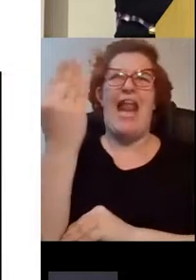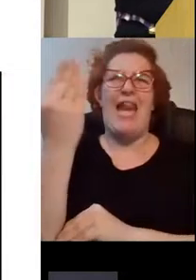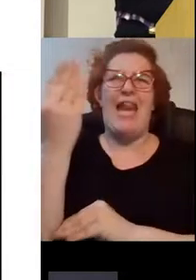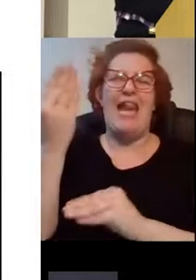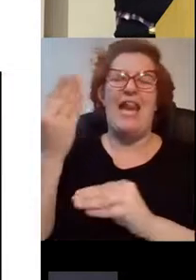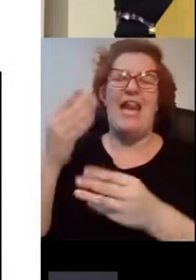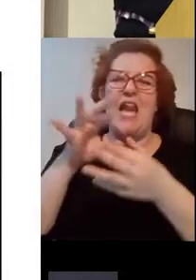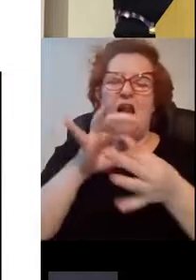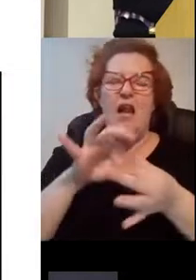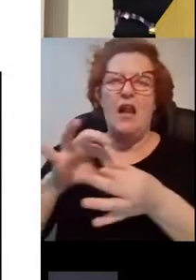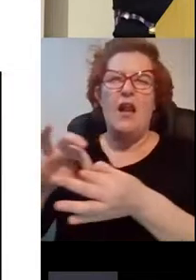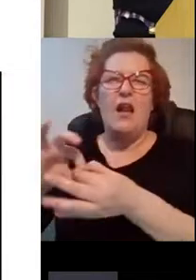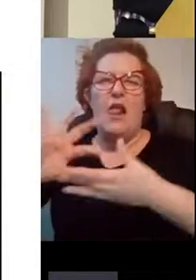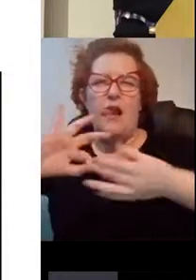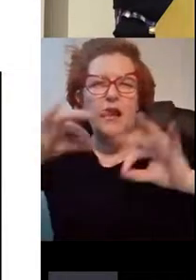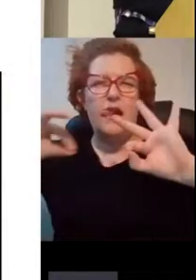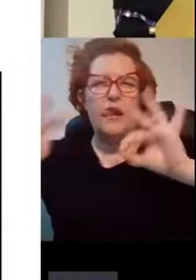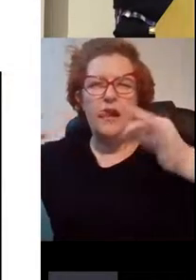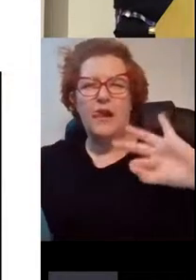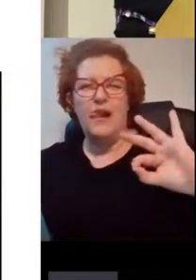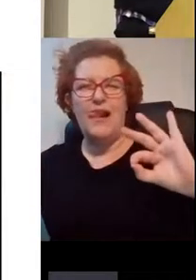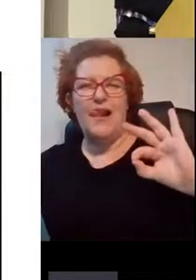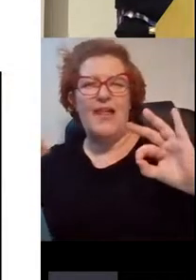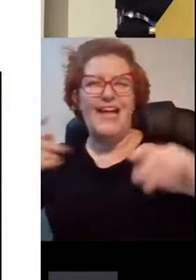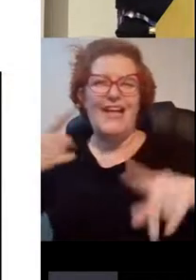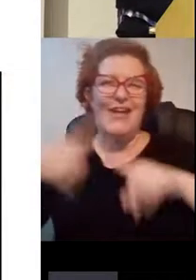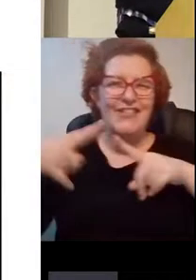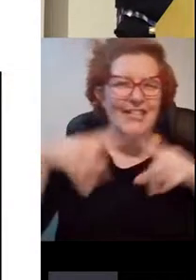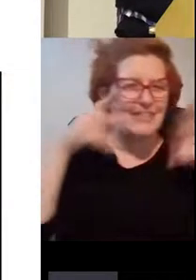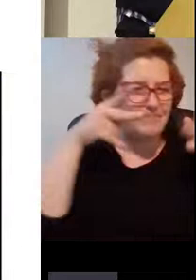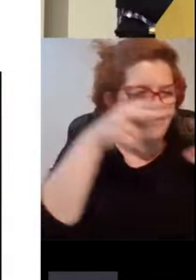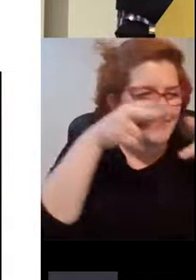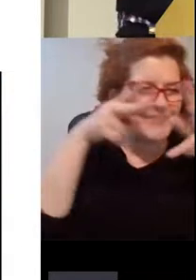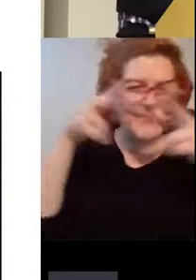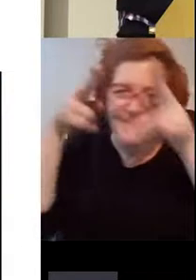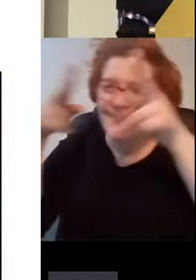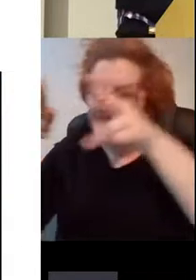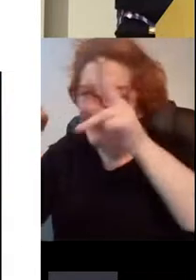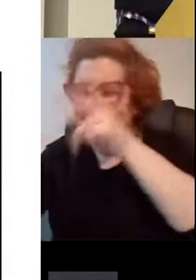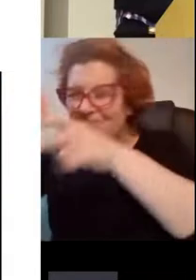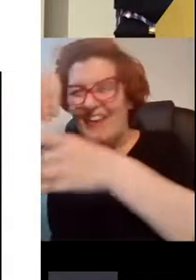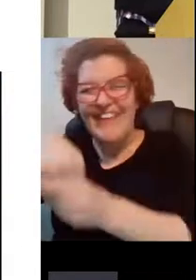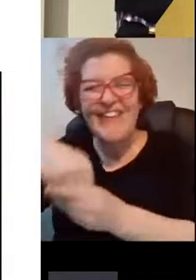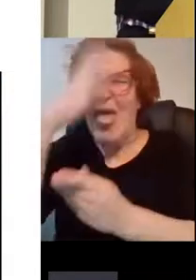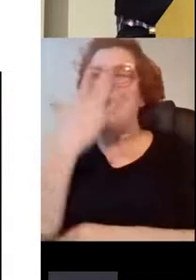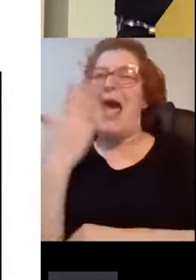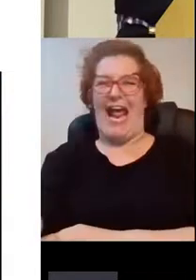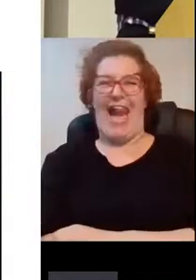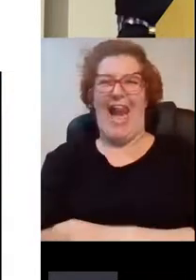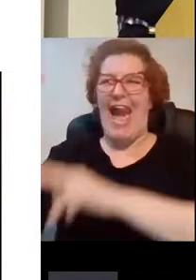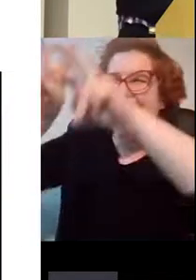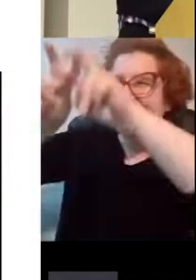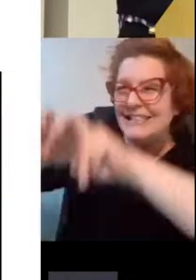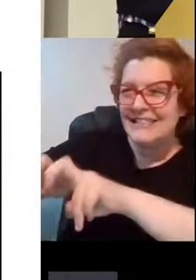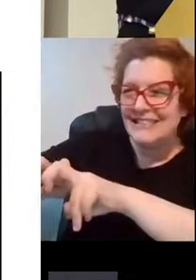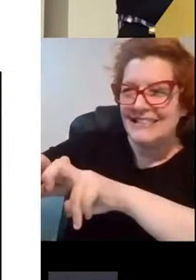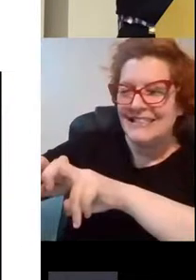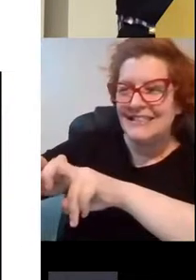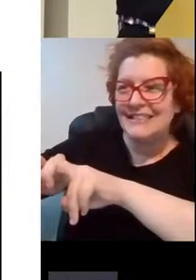imagen particular, podríamos decir, seccionado o individualizado, pero que globalmente